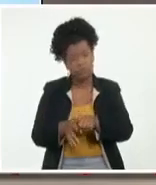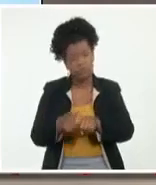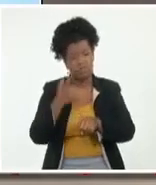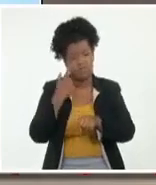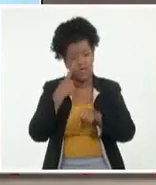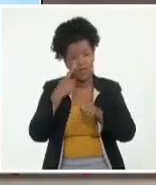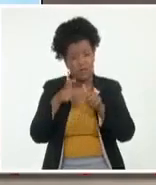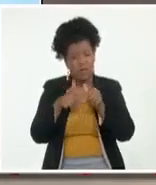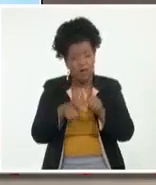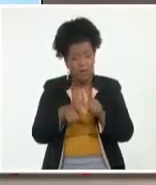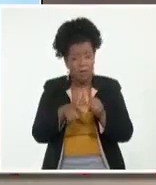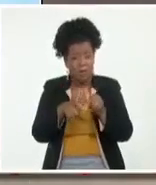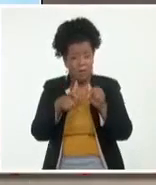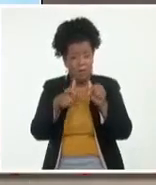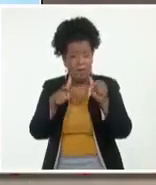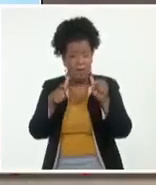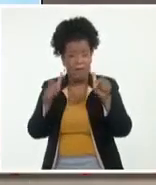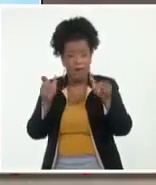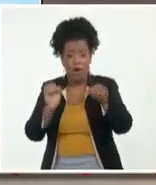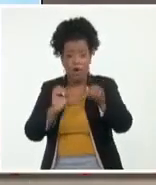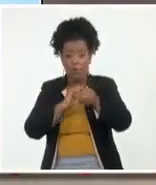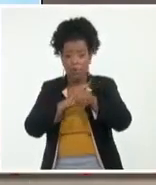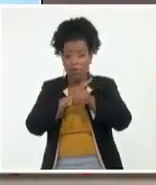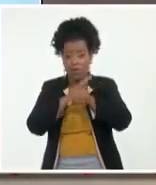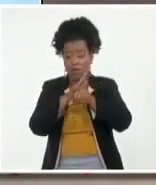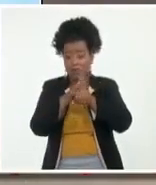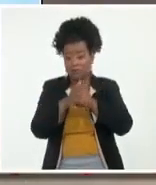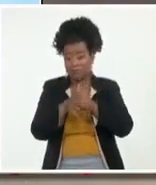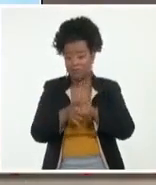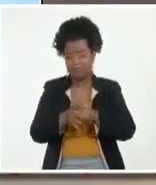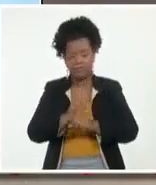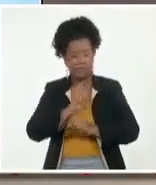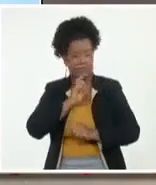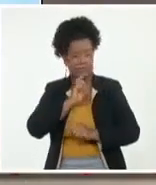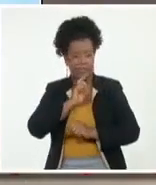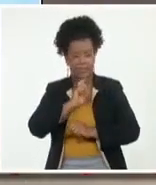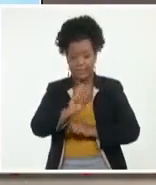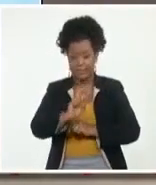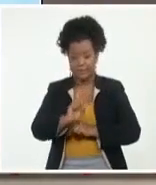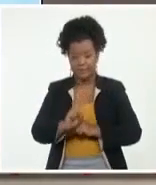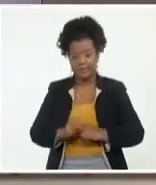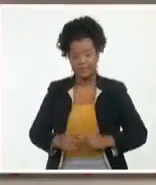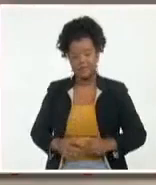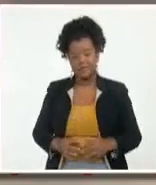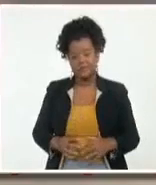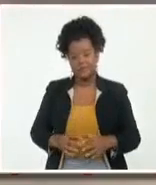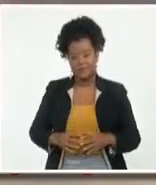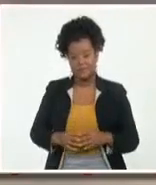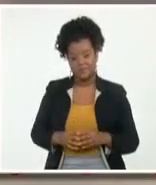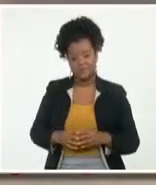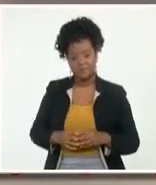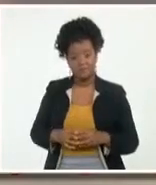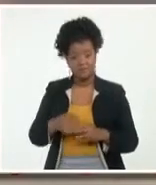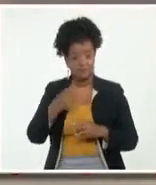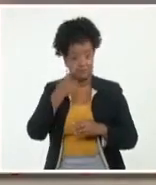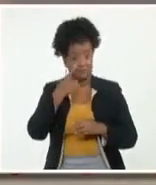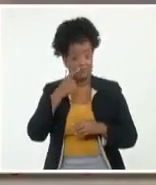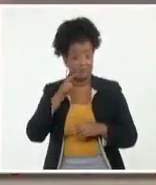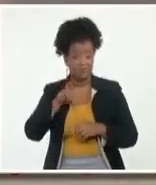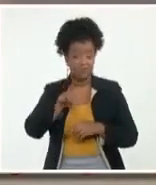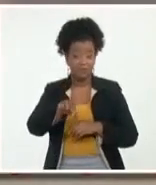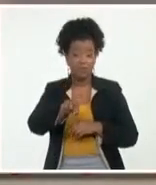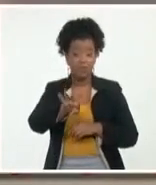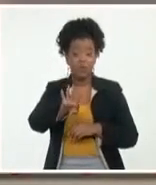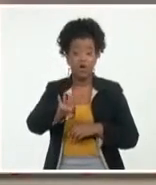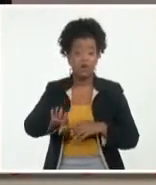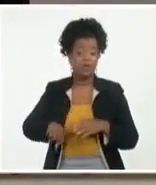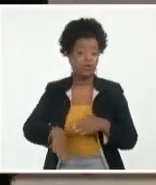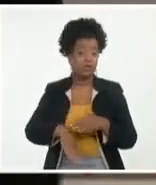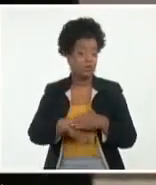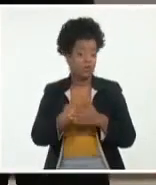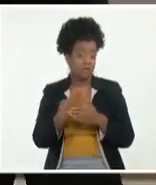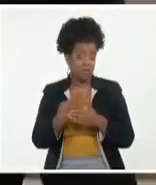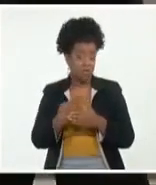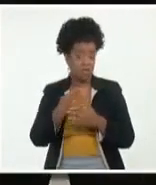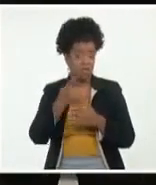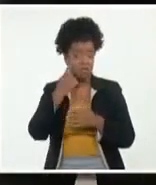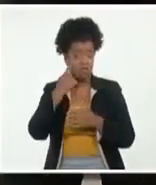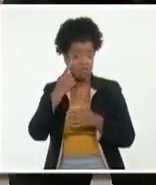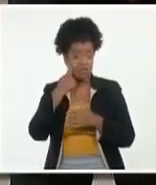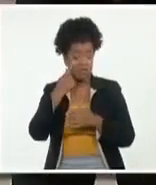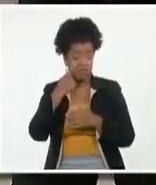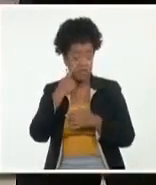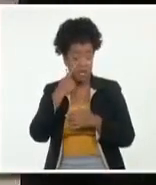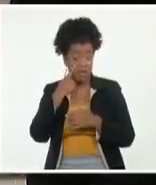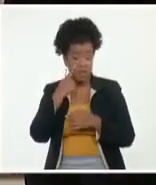su vertiginoso ascenso hasta nadie sabe dónde. Miren que en los últimos 4 días hayamos tenido los números